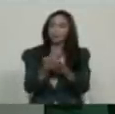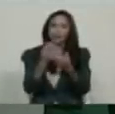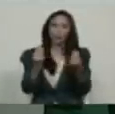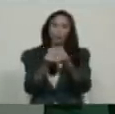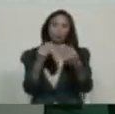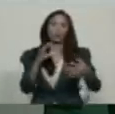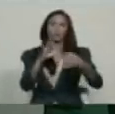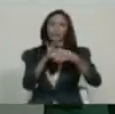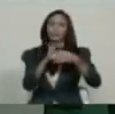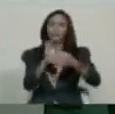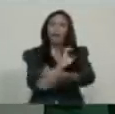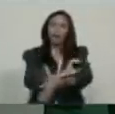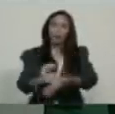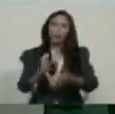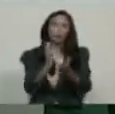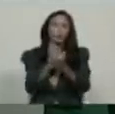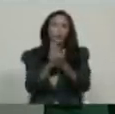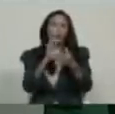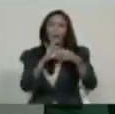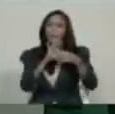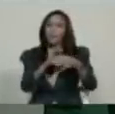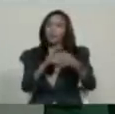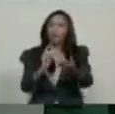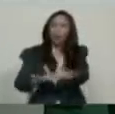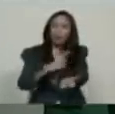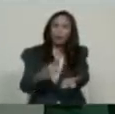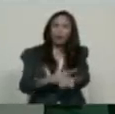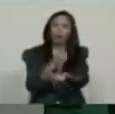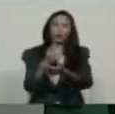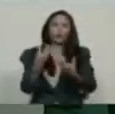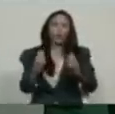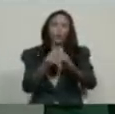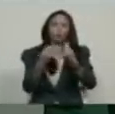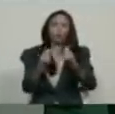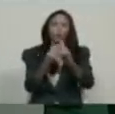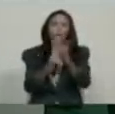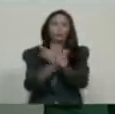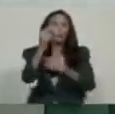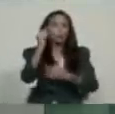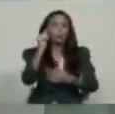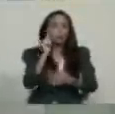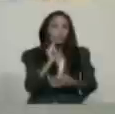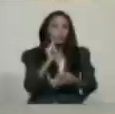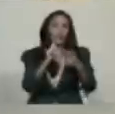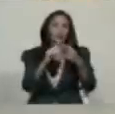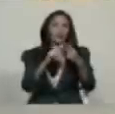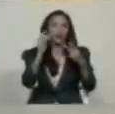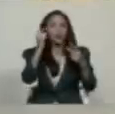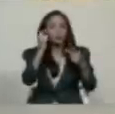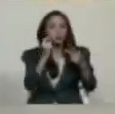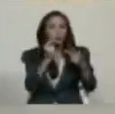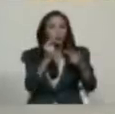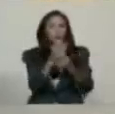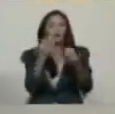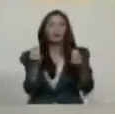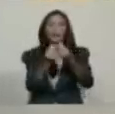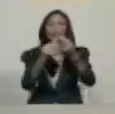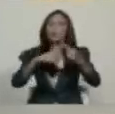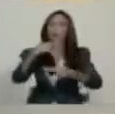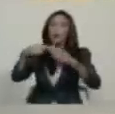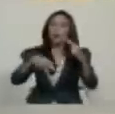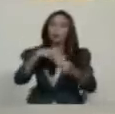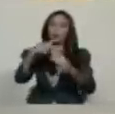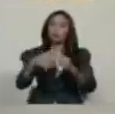pueblo ecuatoriano. Siempre hermanos en Bolívar. Siempre hermanos en Sucre, siempre hermanos en la revolución, porque